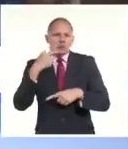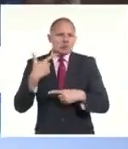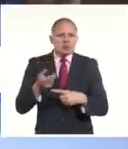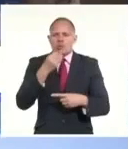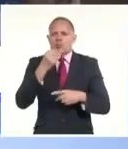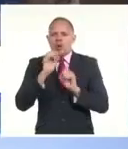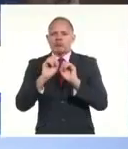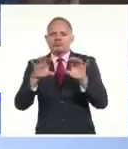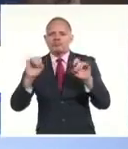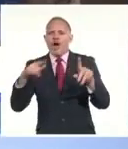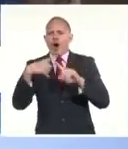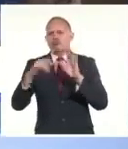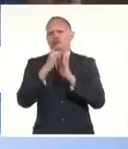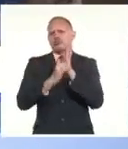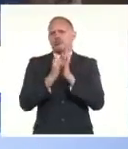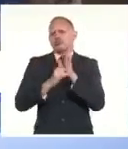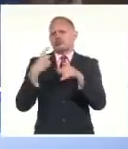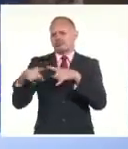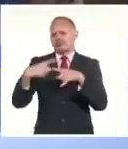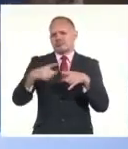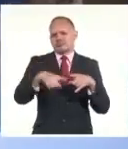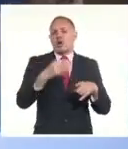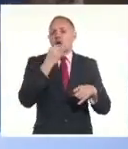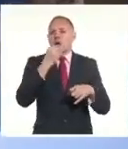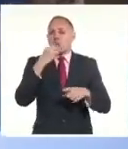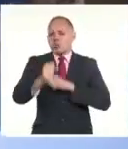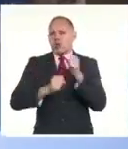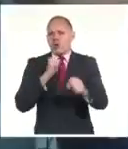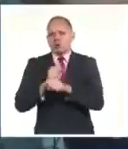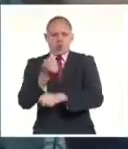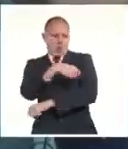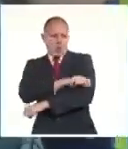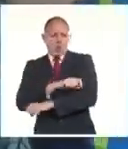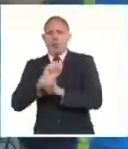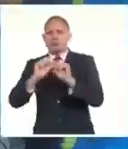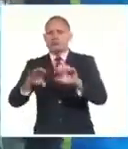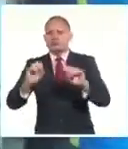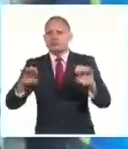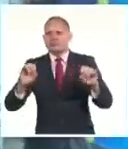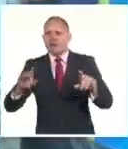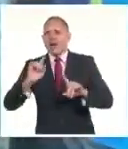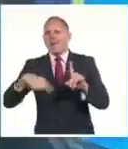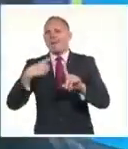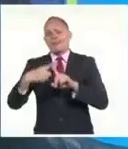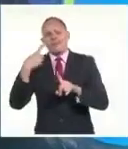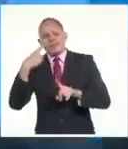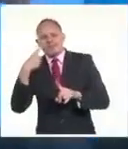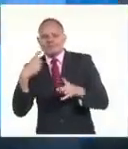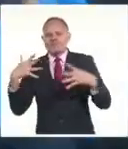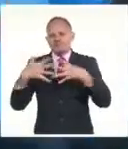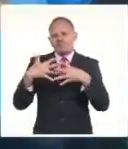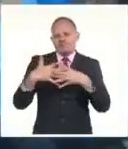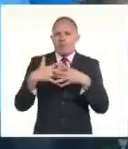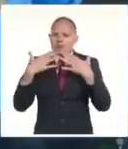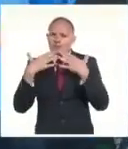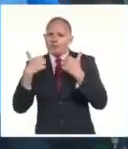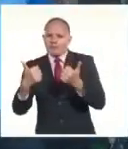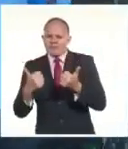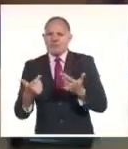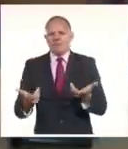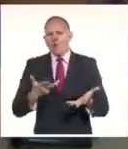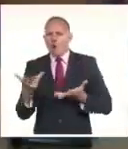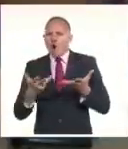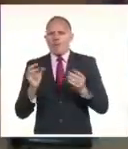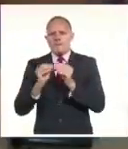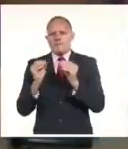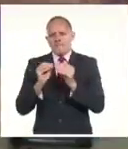plataformas y encontrarnos con esa teleaudiencia diversa. Tener una programación más coherente, una programación que se atempere